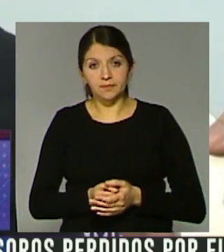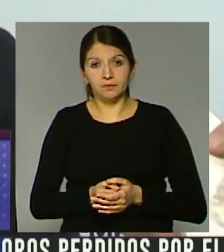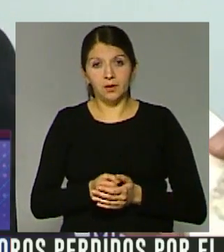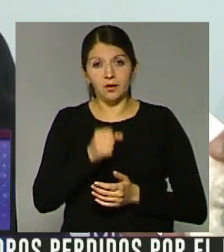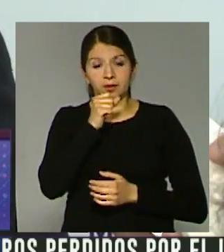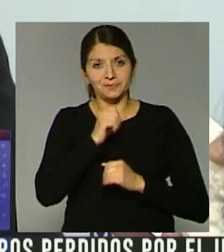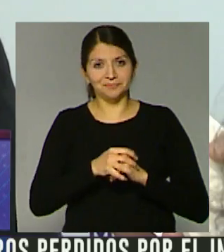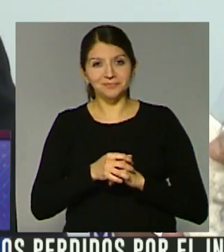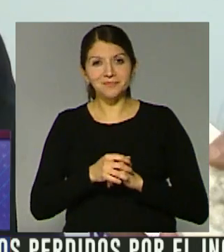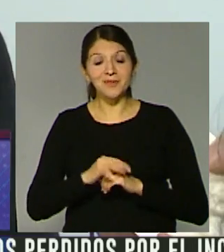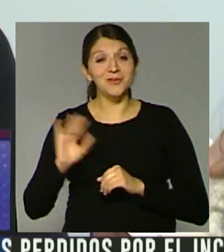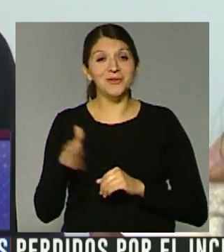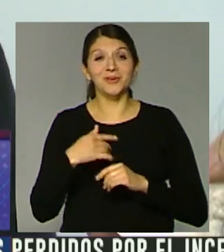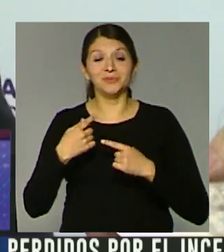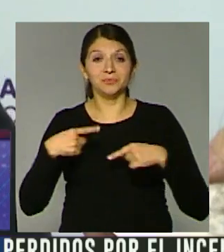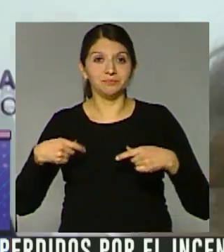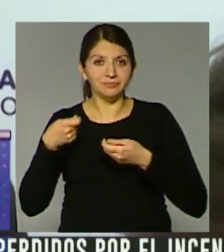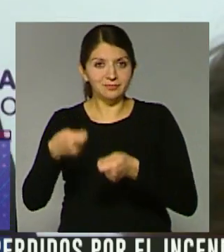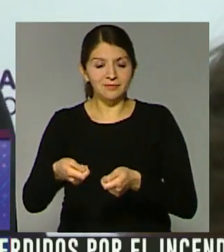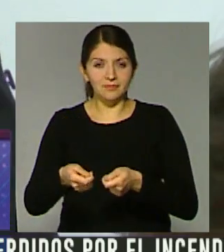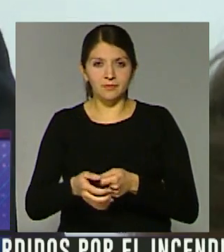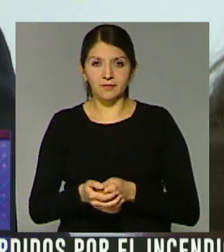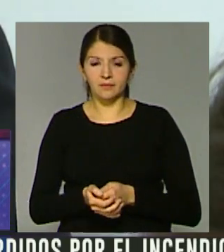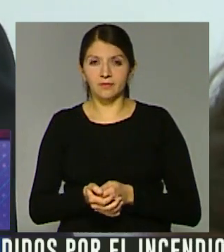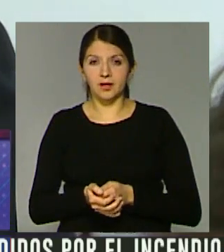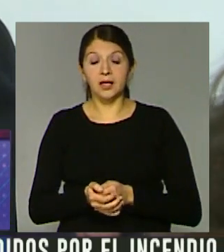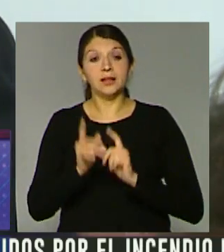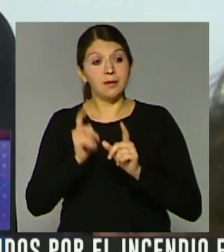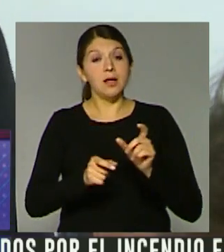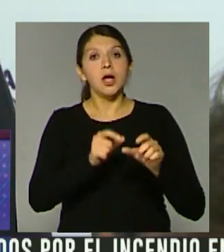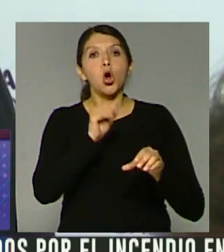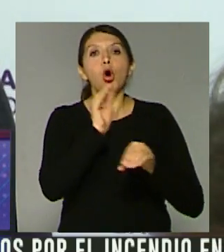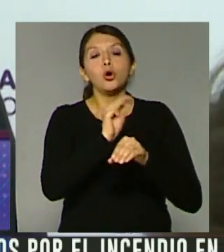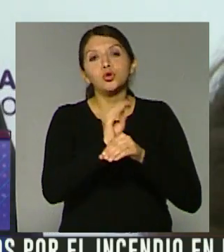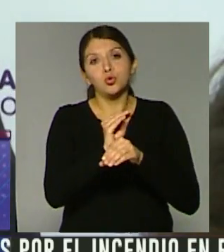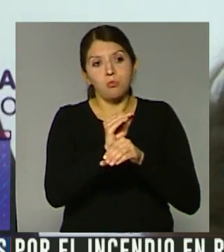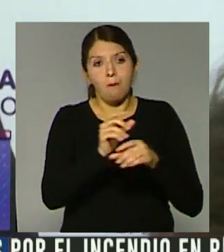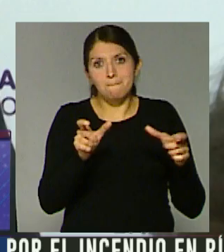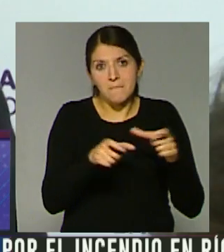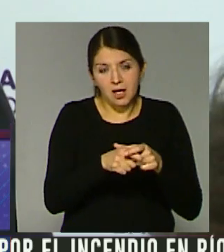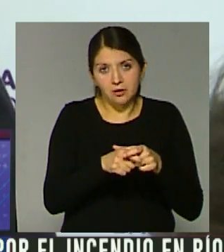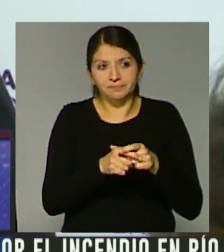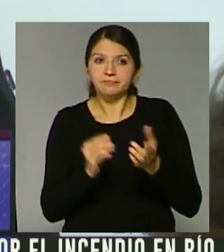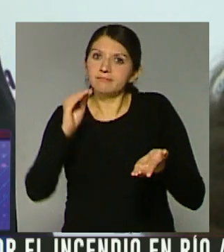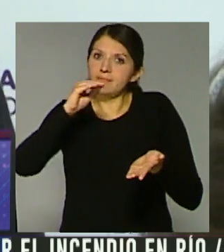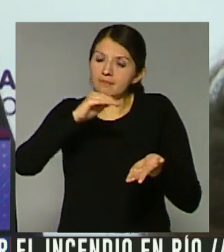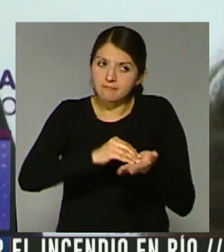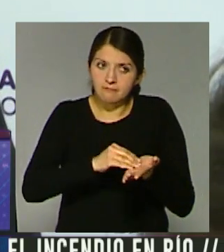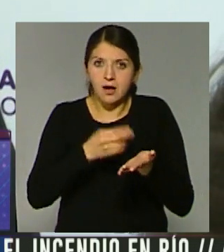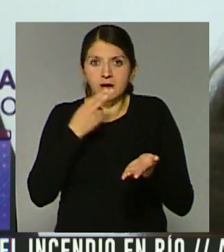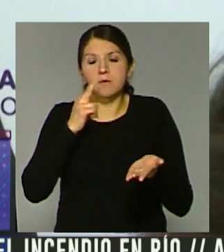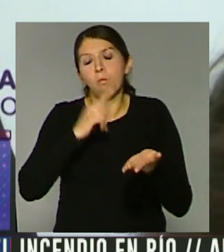los pagos que hemos podido y en el día de hoy también. Para los sectores de consumo interno no les podemos seguir cargando costos, entonces no va a haber